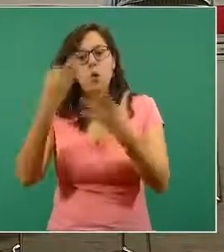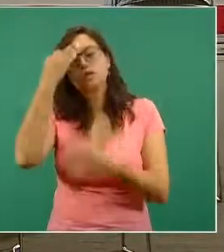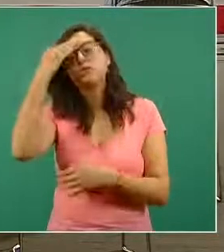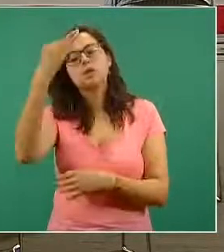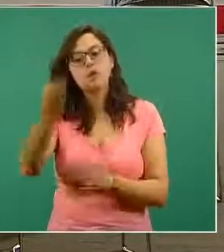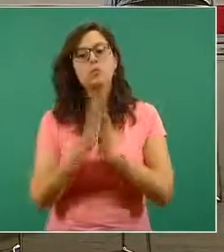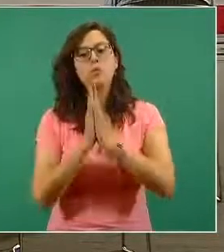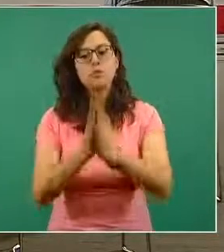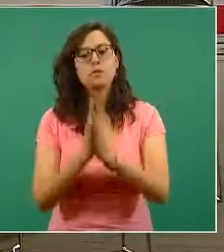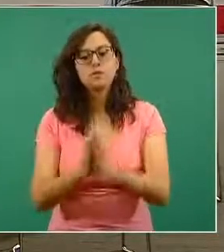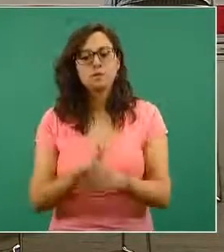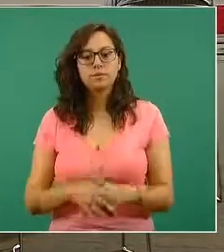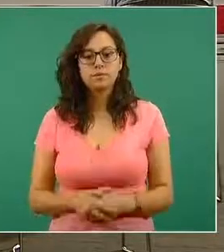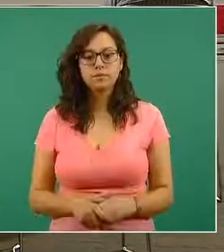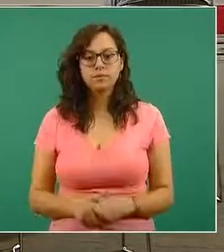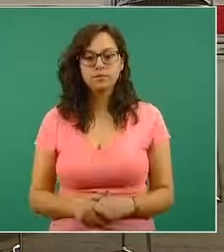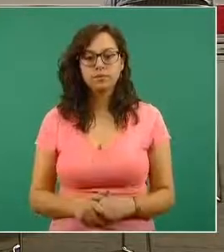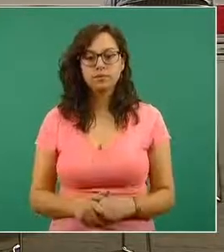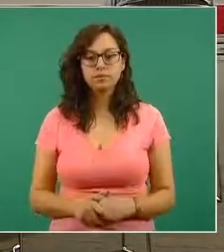Por favor.